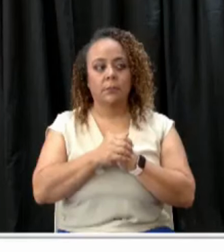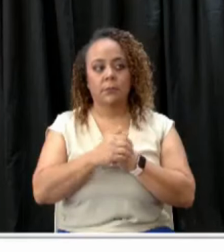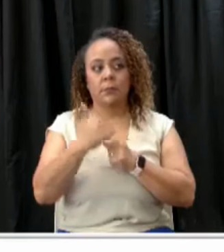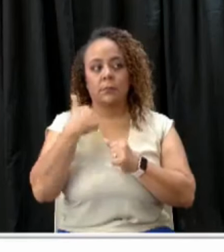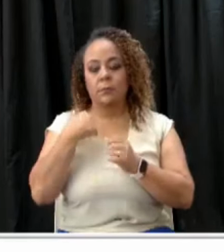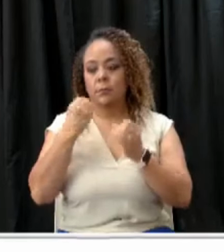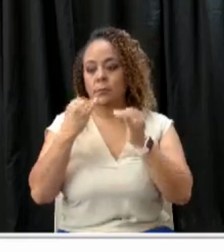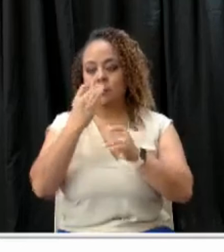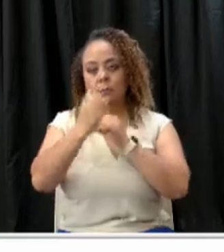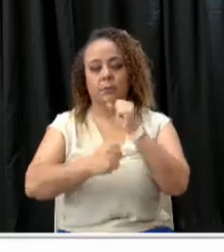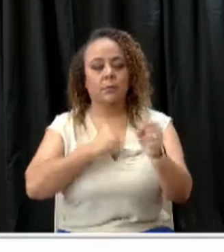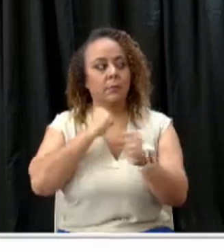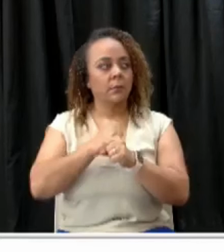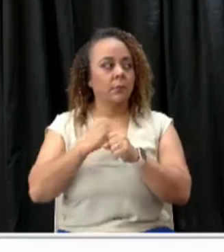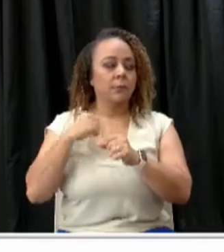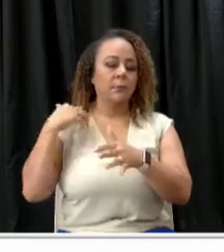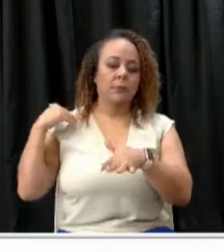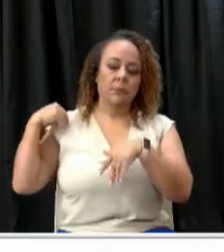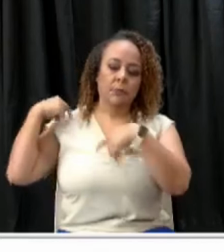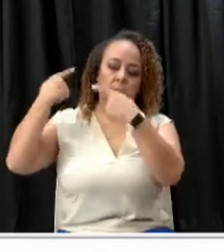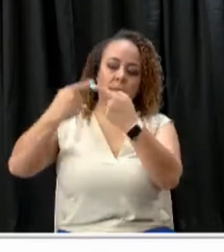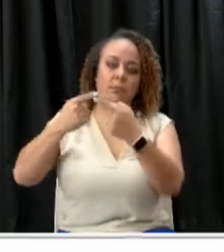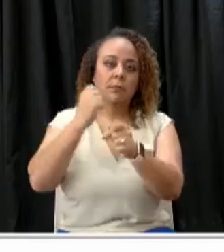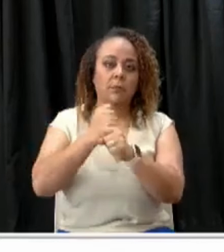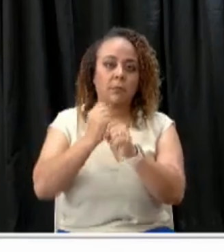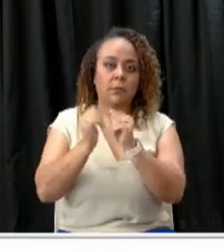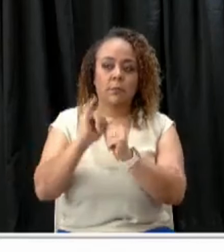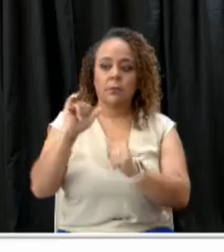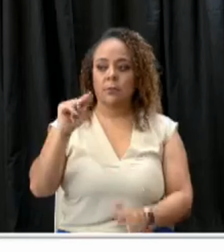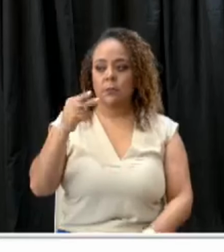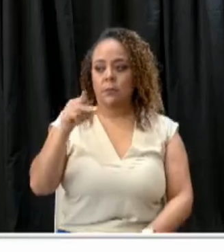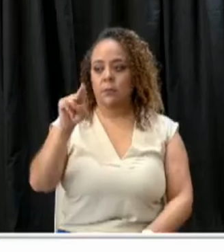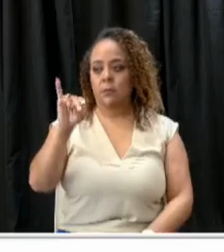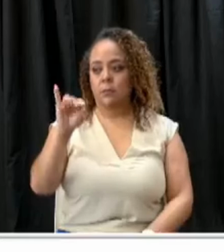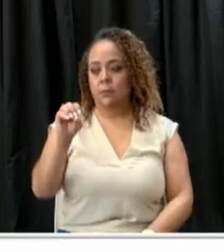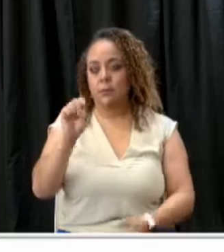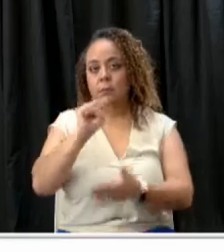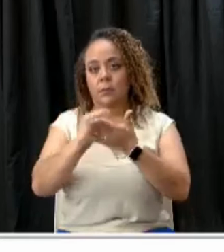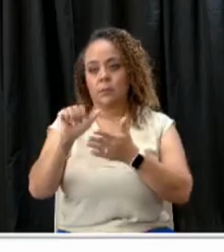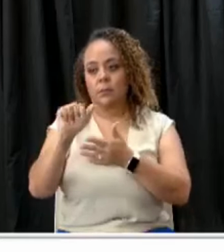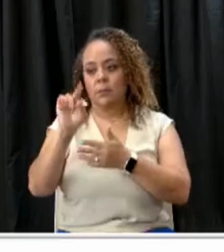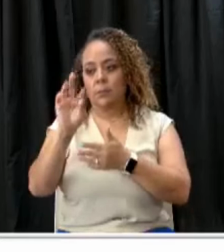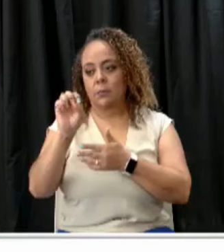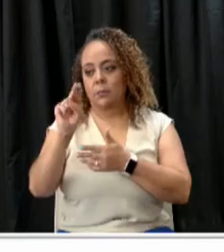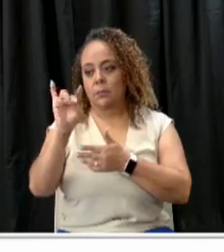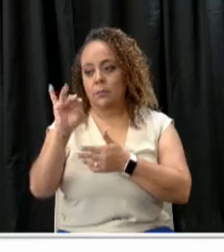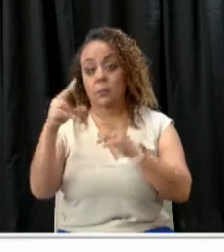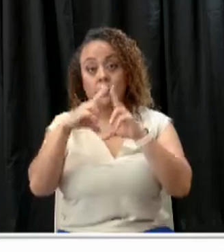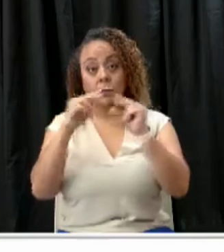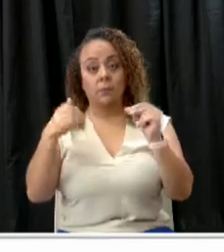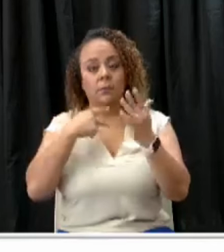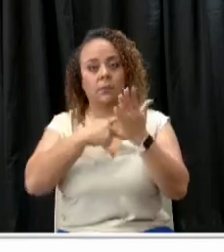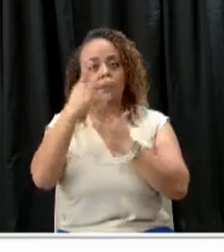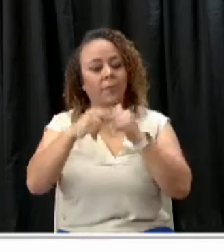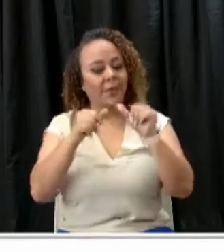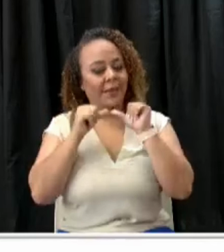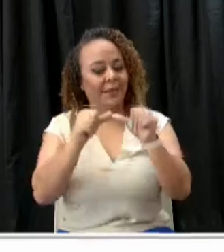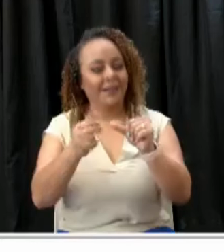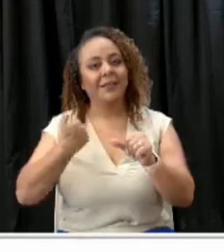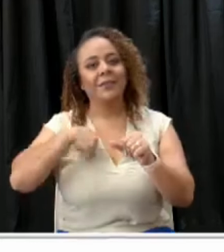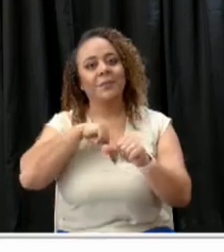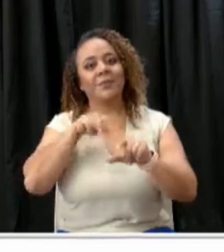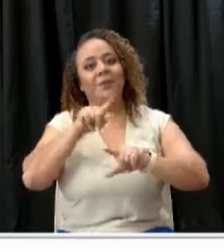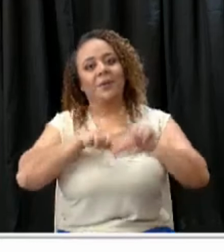tenemos muchos años de venir trabajando con el Ingenio San Antonio en Nicaragua, con el cual tenemos el programa Adelante, que es nuestro